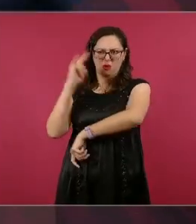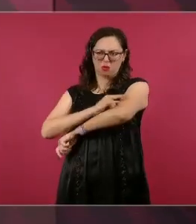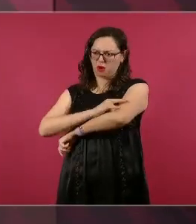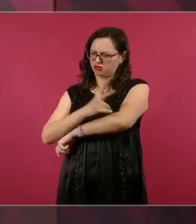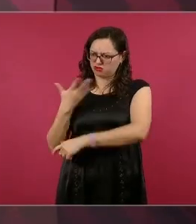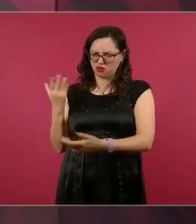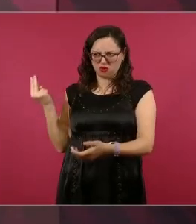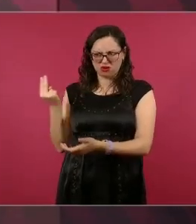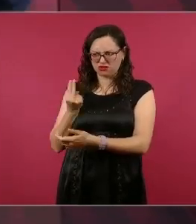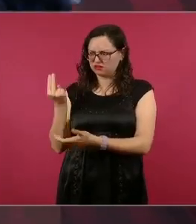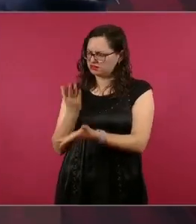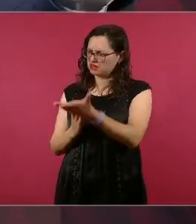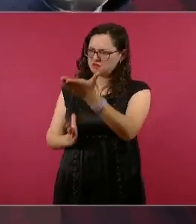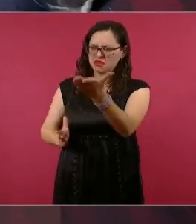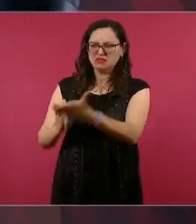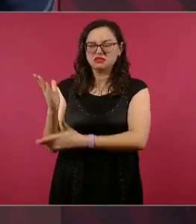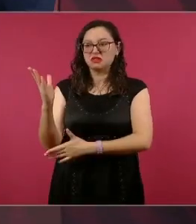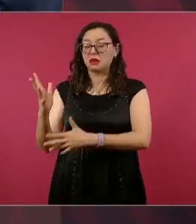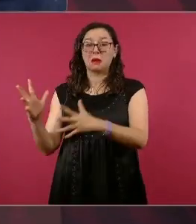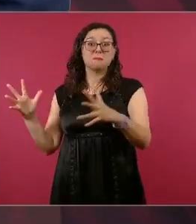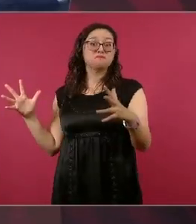y